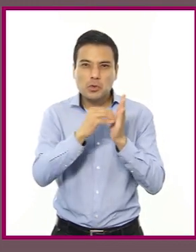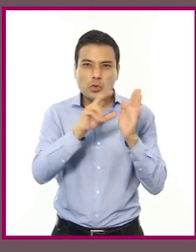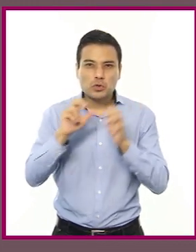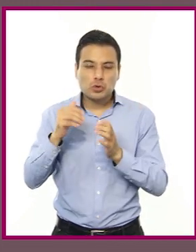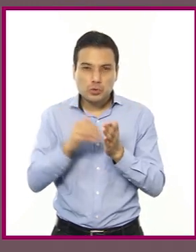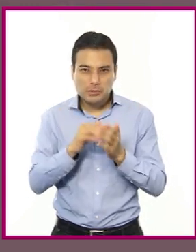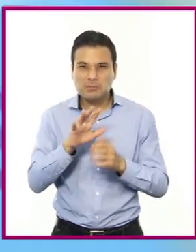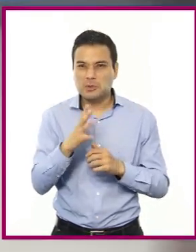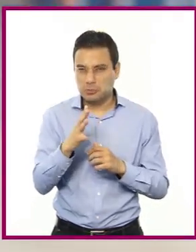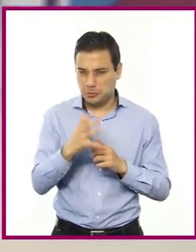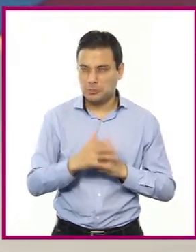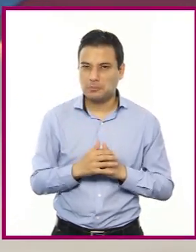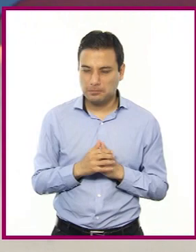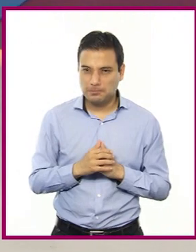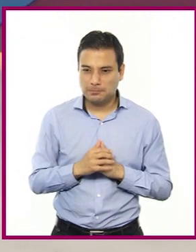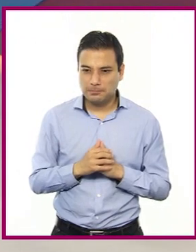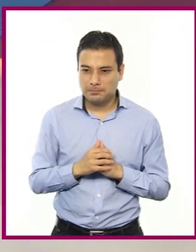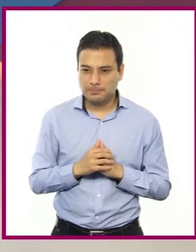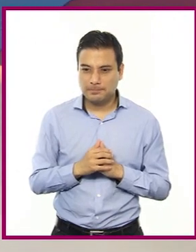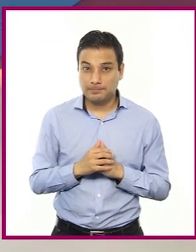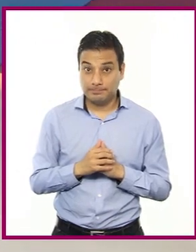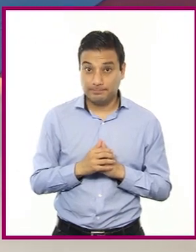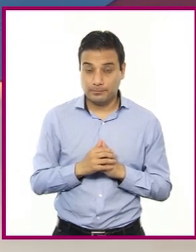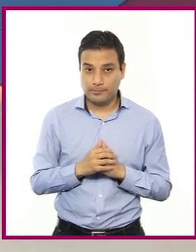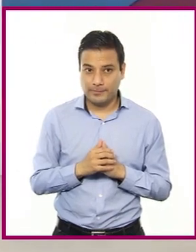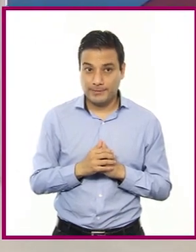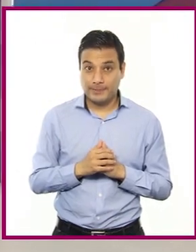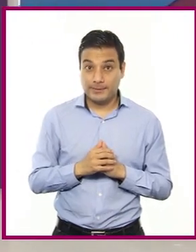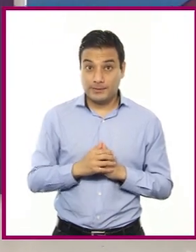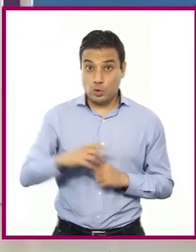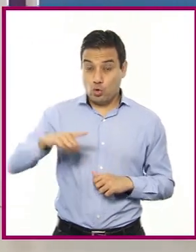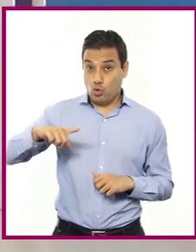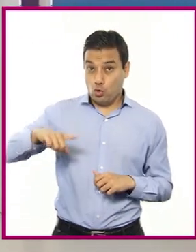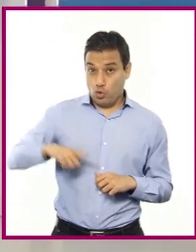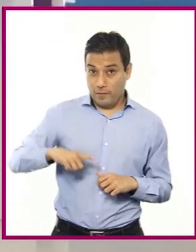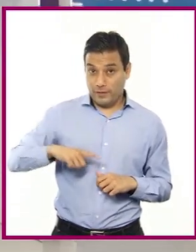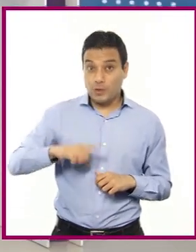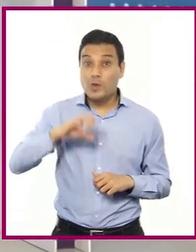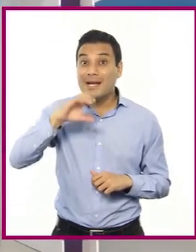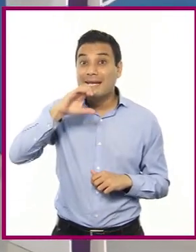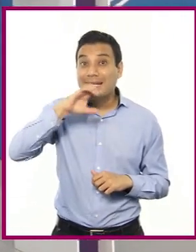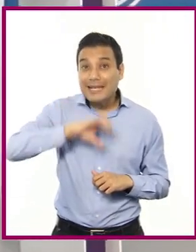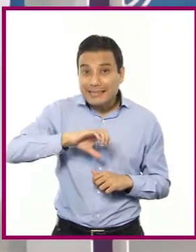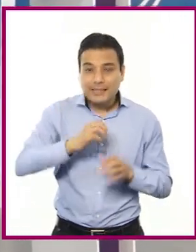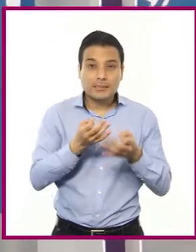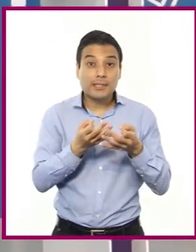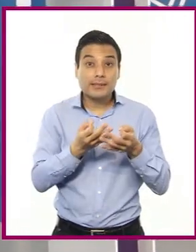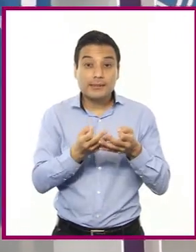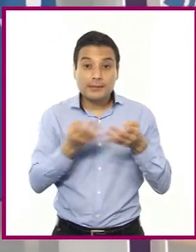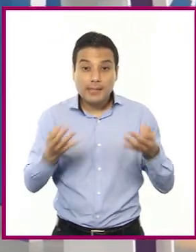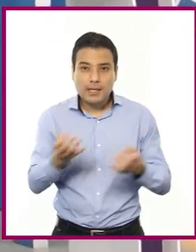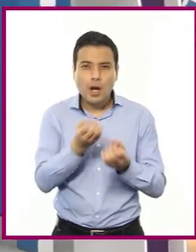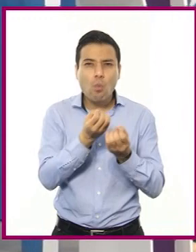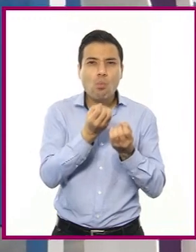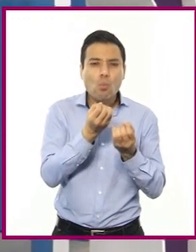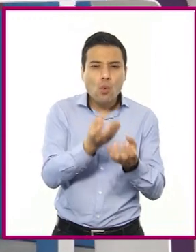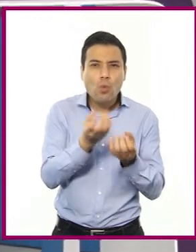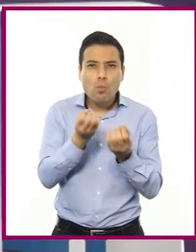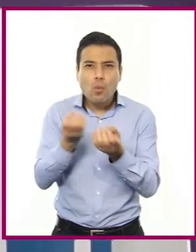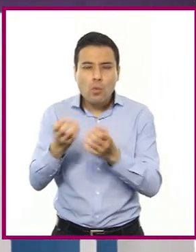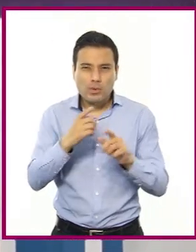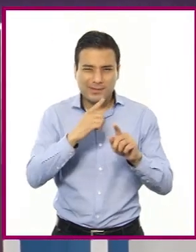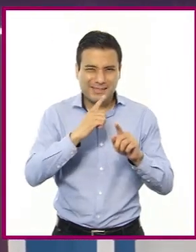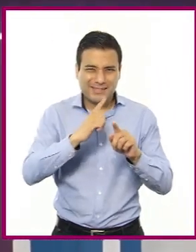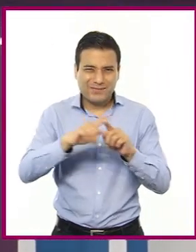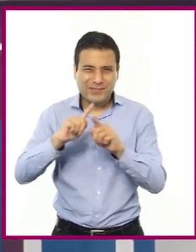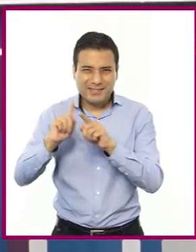hectáreas. Es así como durante el gobierno cardenista, el reparto de tierras en ejidos y pequeña